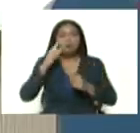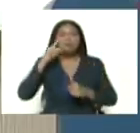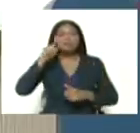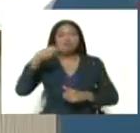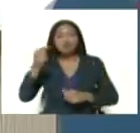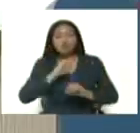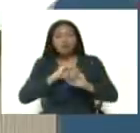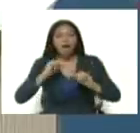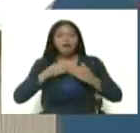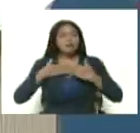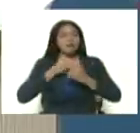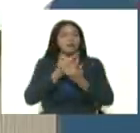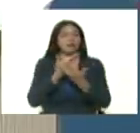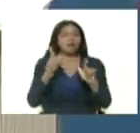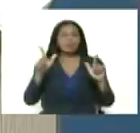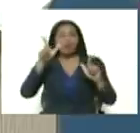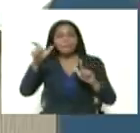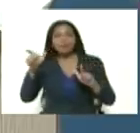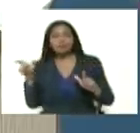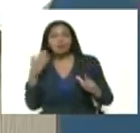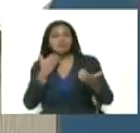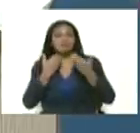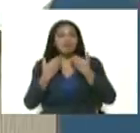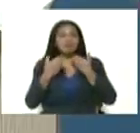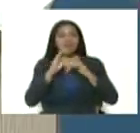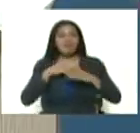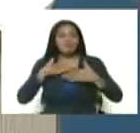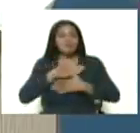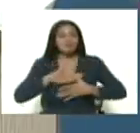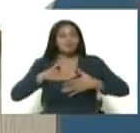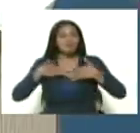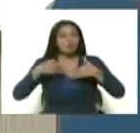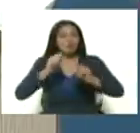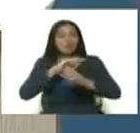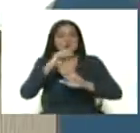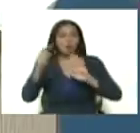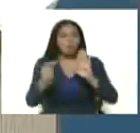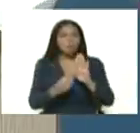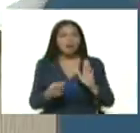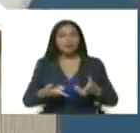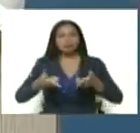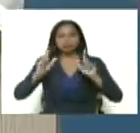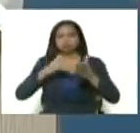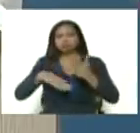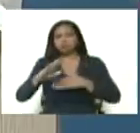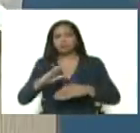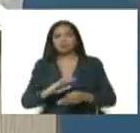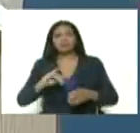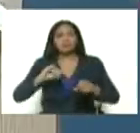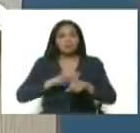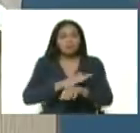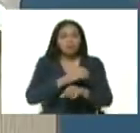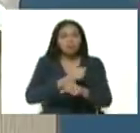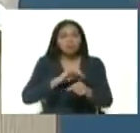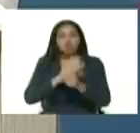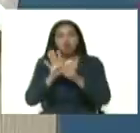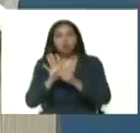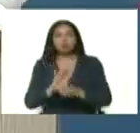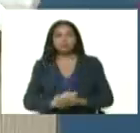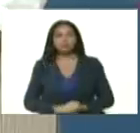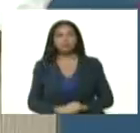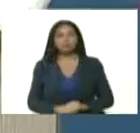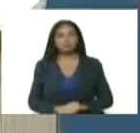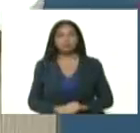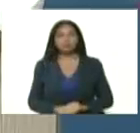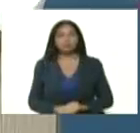para señalar que un paciente está recuperado y está de alta por COVID-19. Entonces,